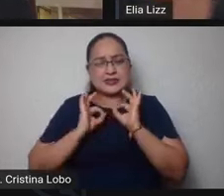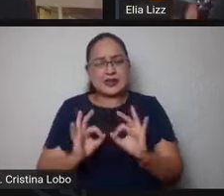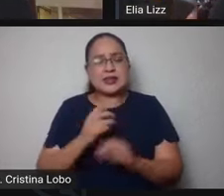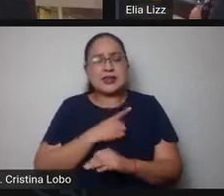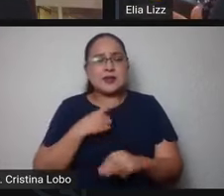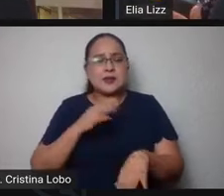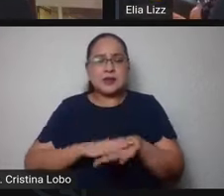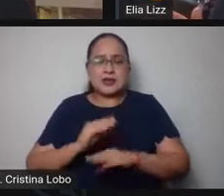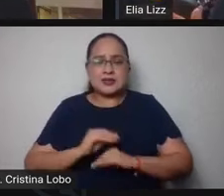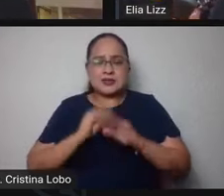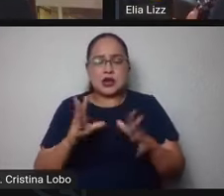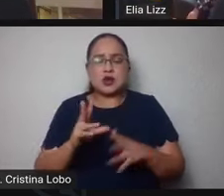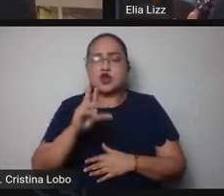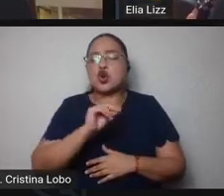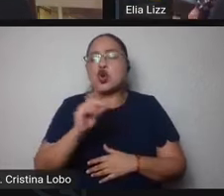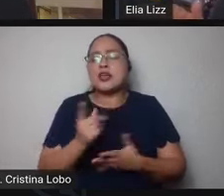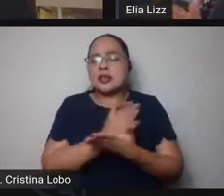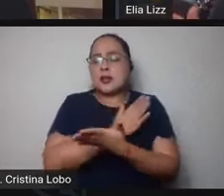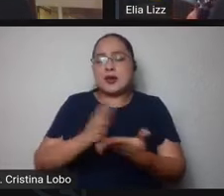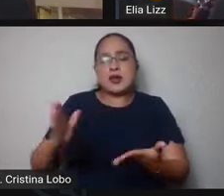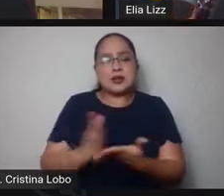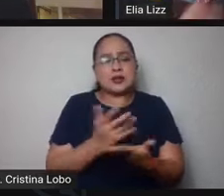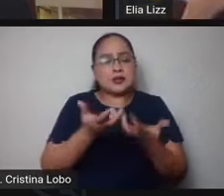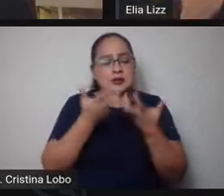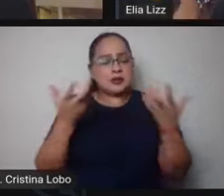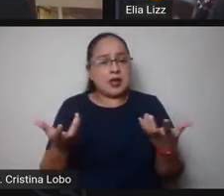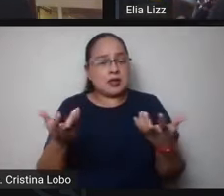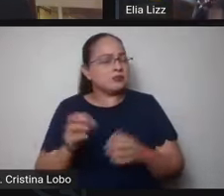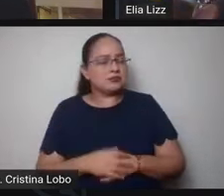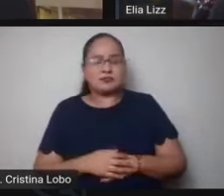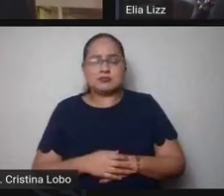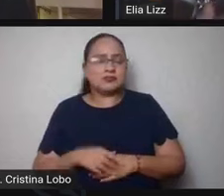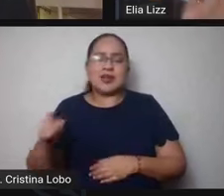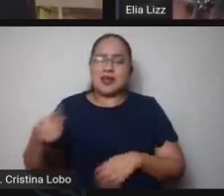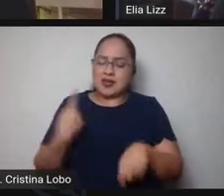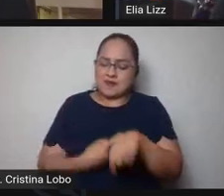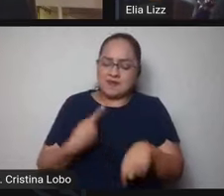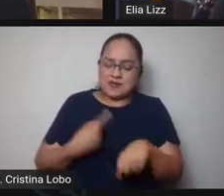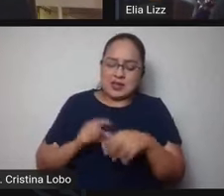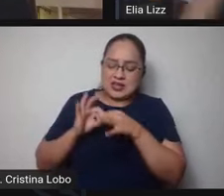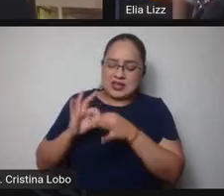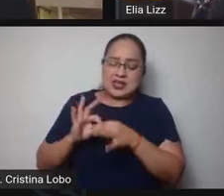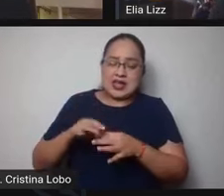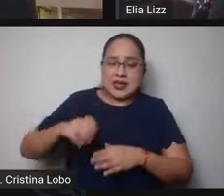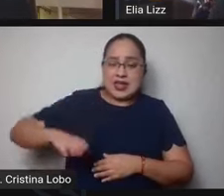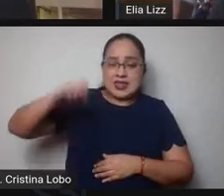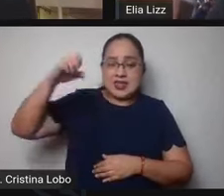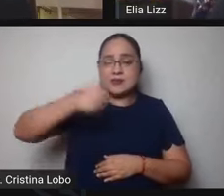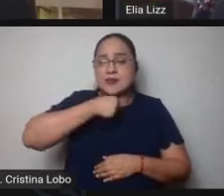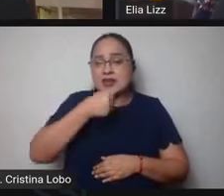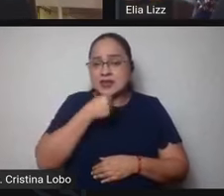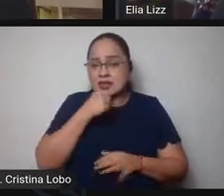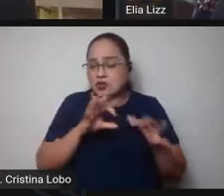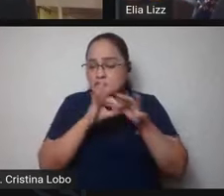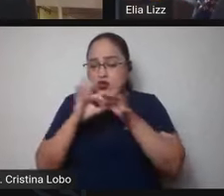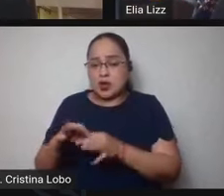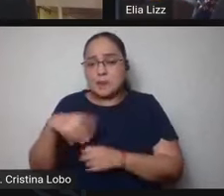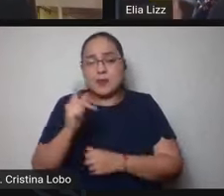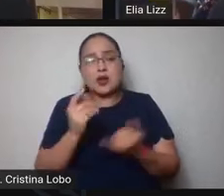se desliga las enfermedades que son inherentes a la vejez, pero también hay